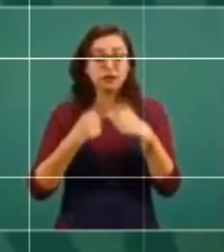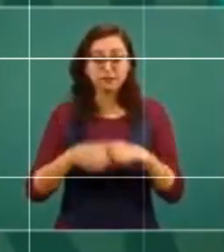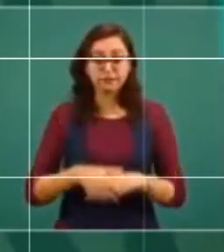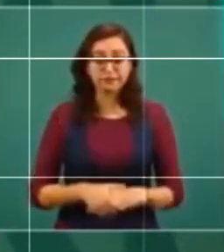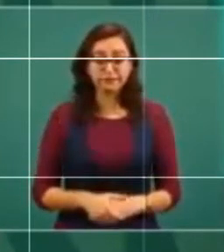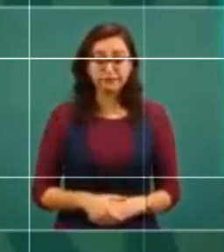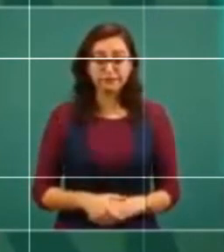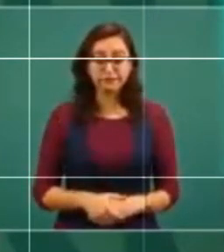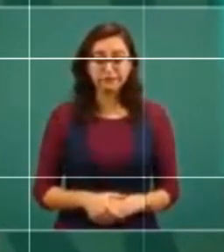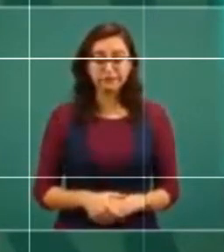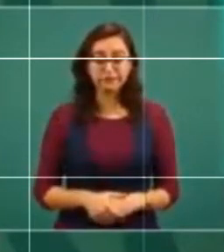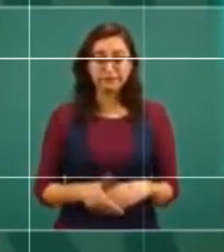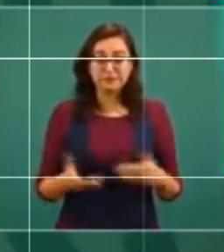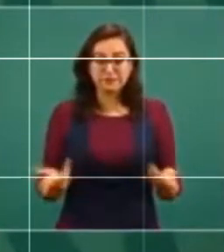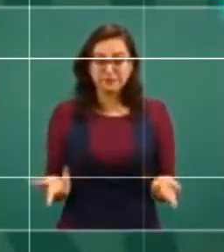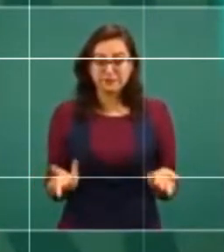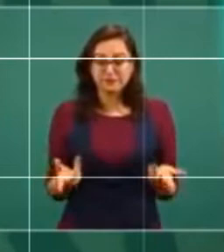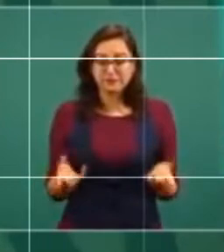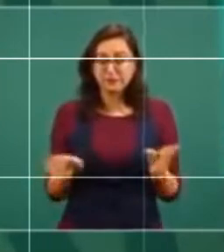para